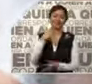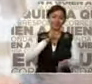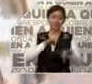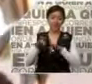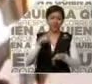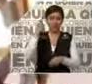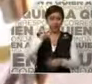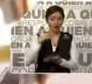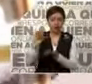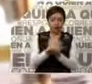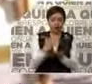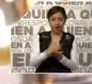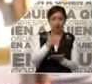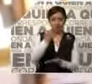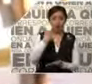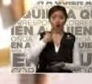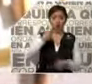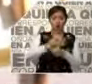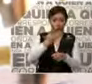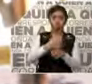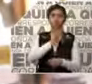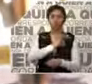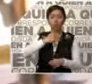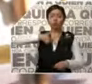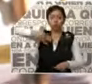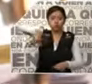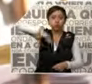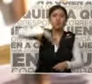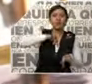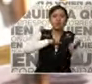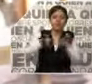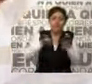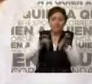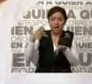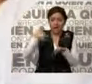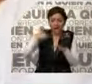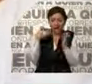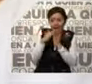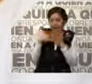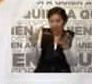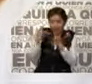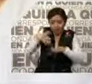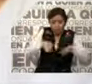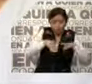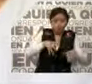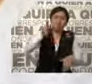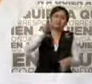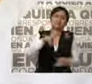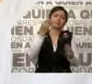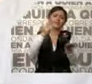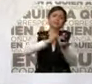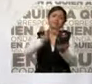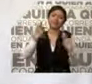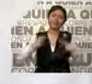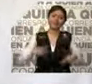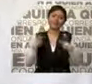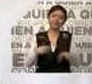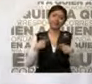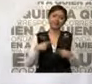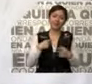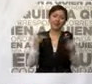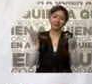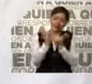generar algo. Ahora sí puedo buscar trabajo para hacer aquí en mi casa. Estoy muy agradecida con ustedes y qué bueno